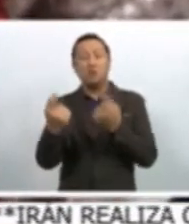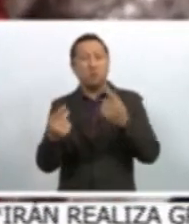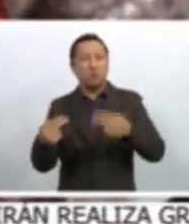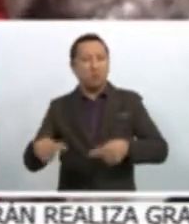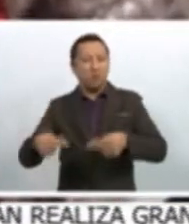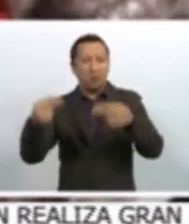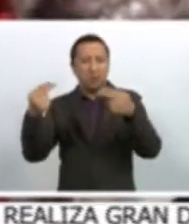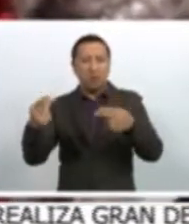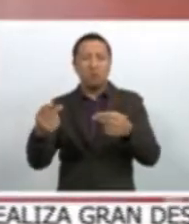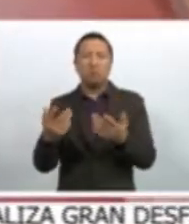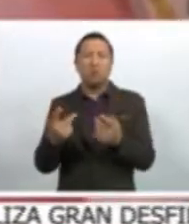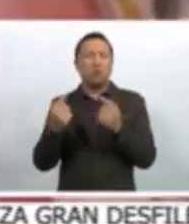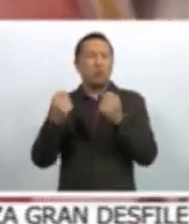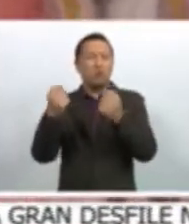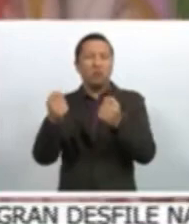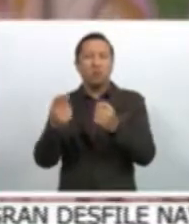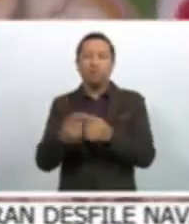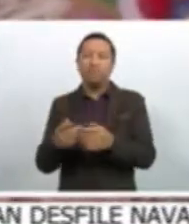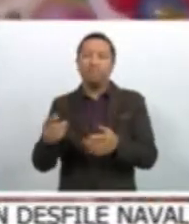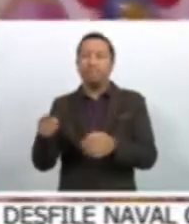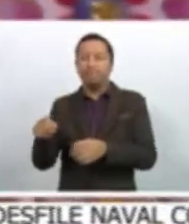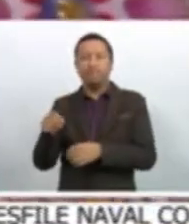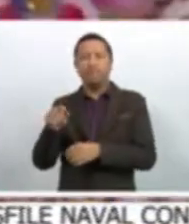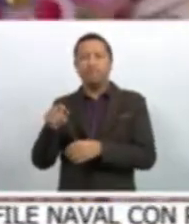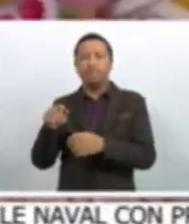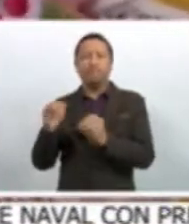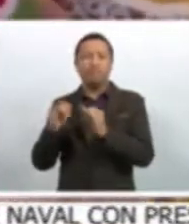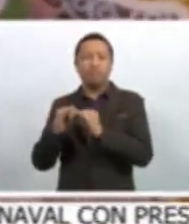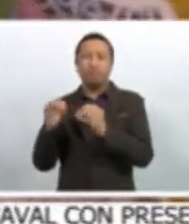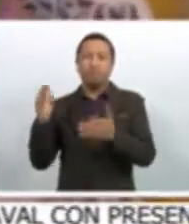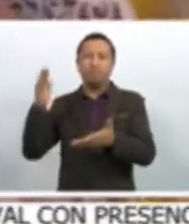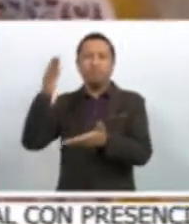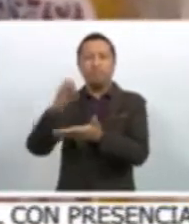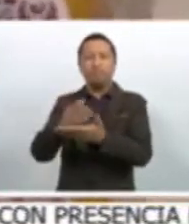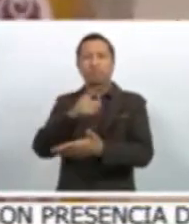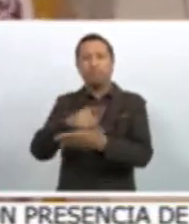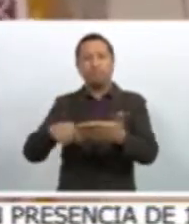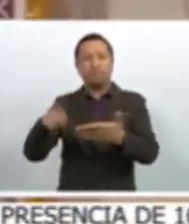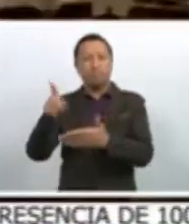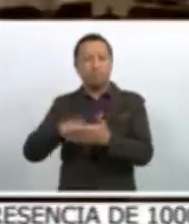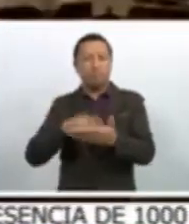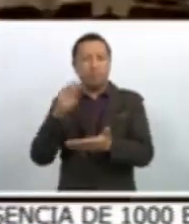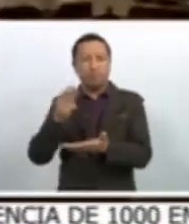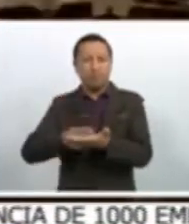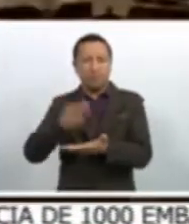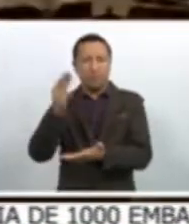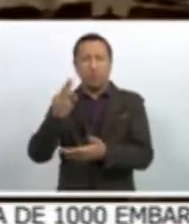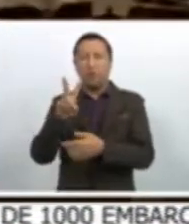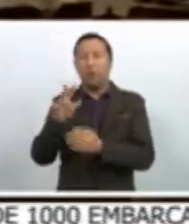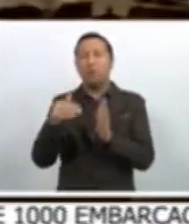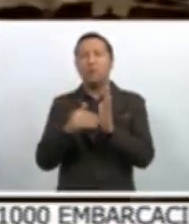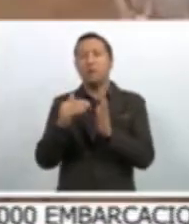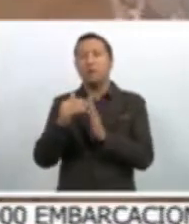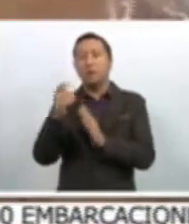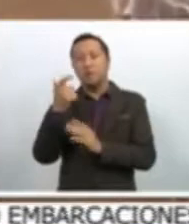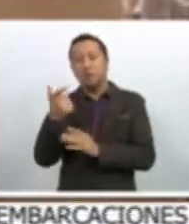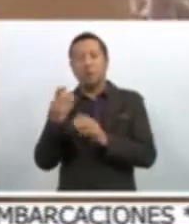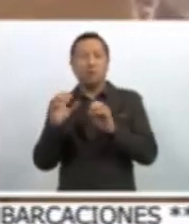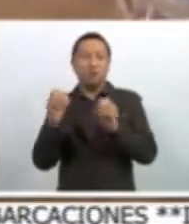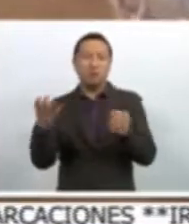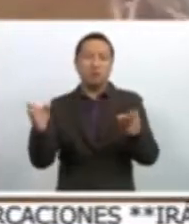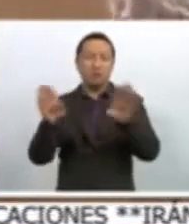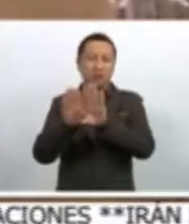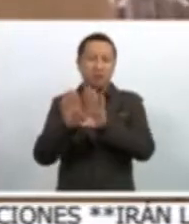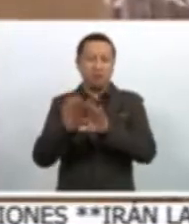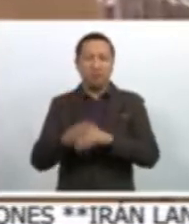dependencia colocará sellos de clausura y aplicará multas por hasta 2 millones de pesos. De manera adicional, como cada año, la Profeco